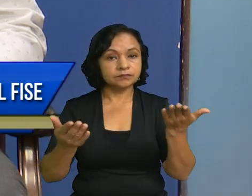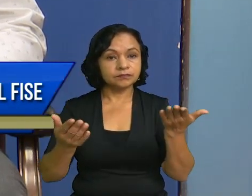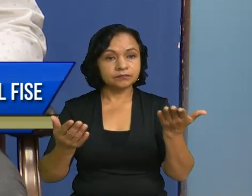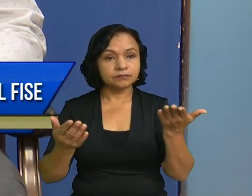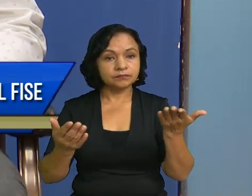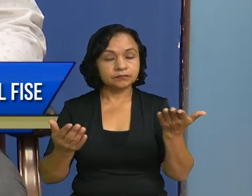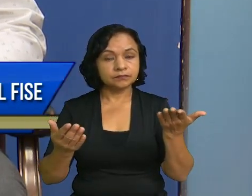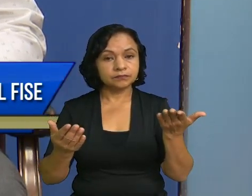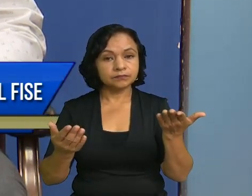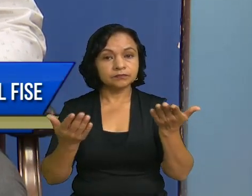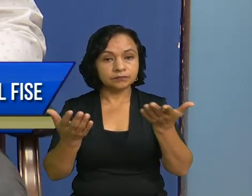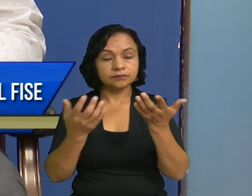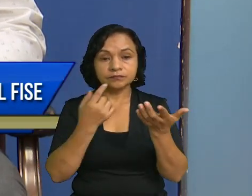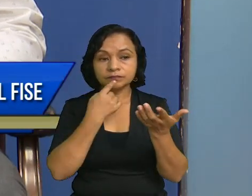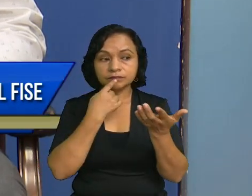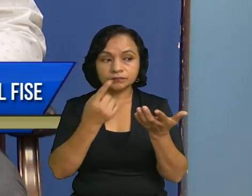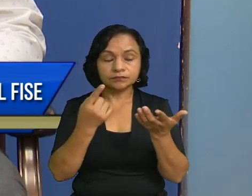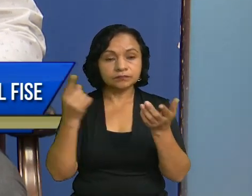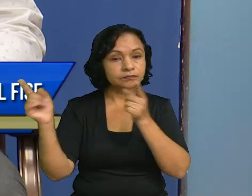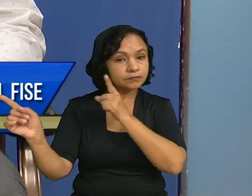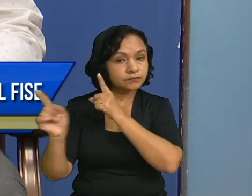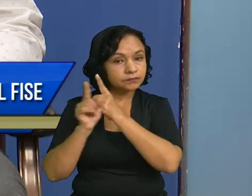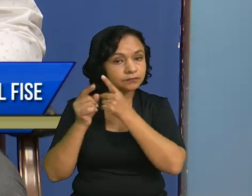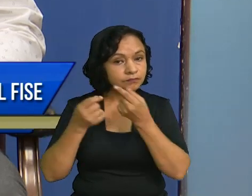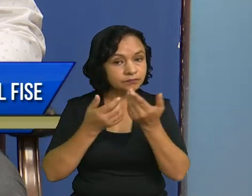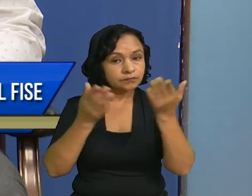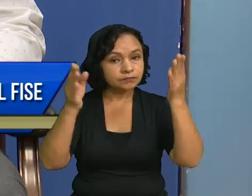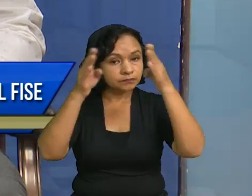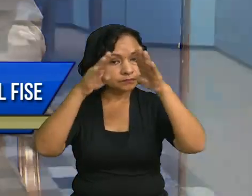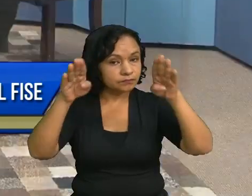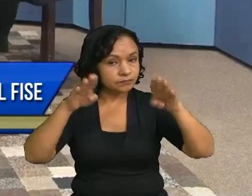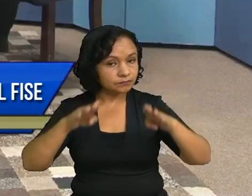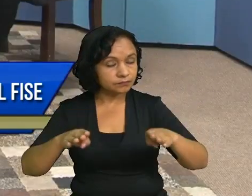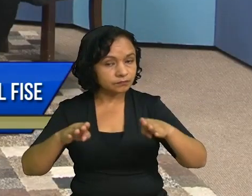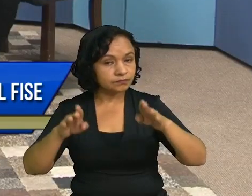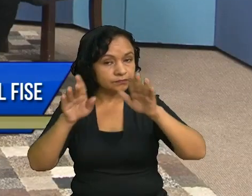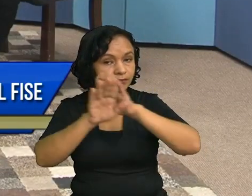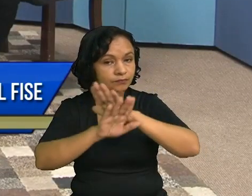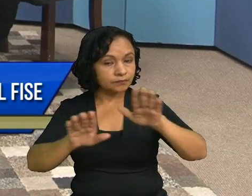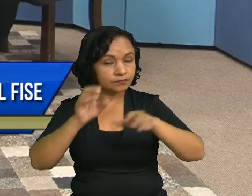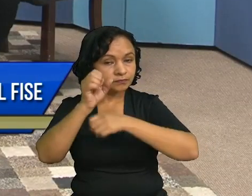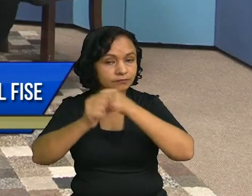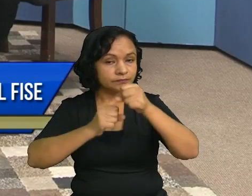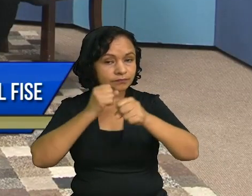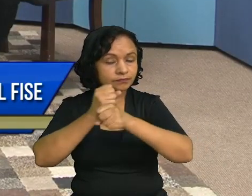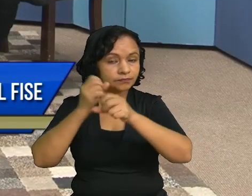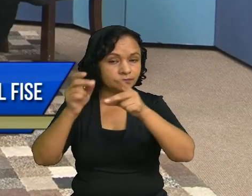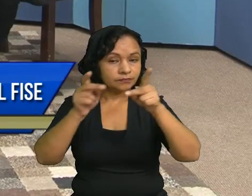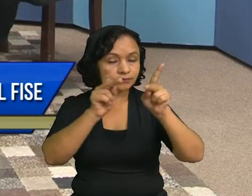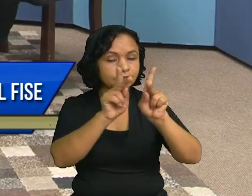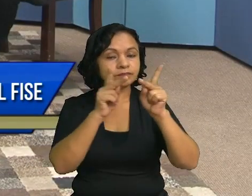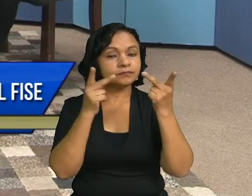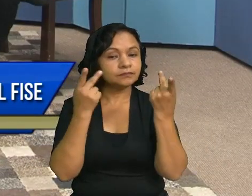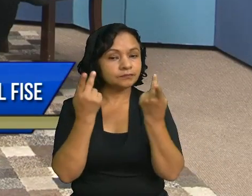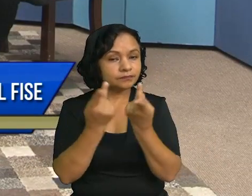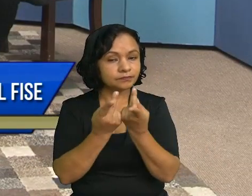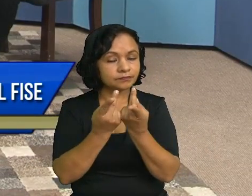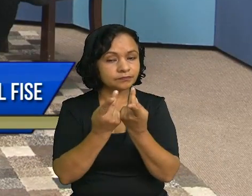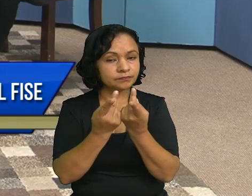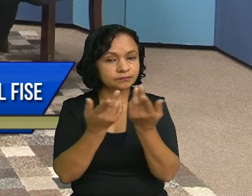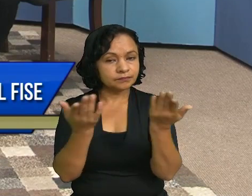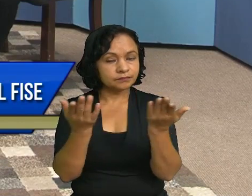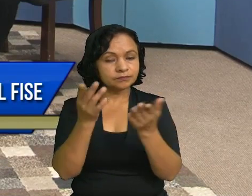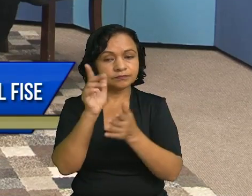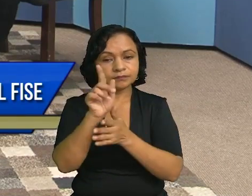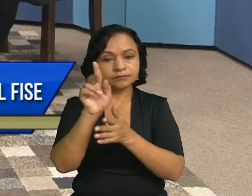si usted quisiera compartir algún mensaje de navidad de fiestas de fin de año con nuestra audiencia con nuestro pueblo pues tiene las cámaras y el espacio a